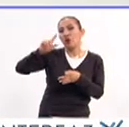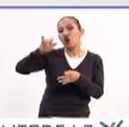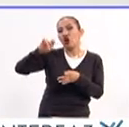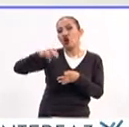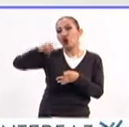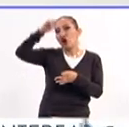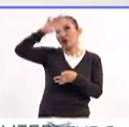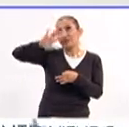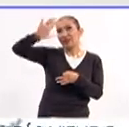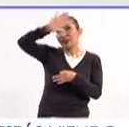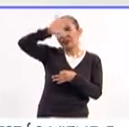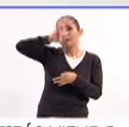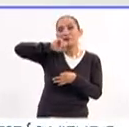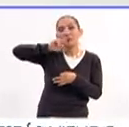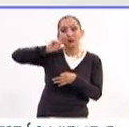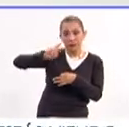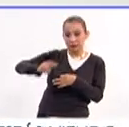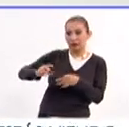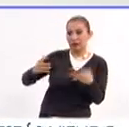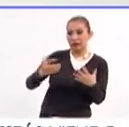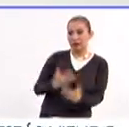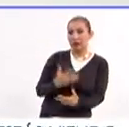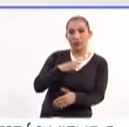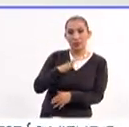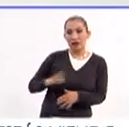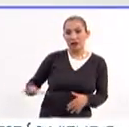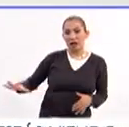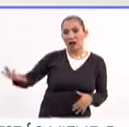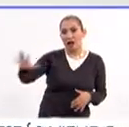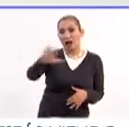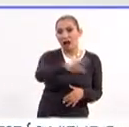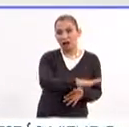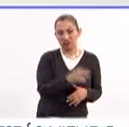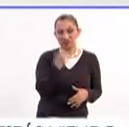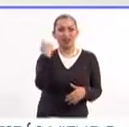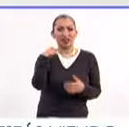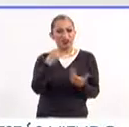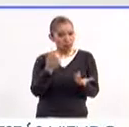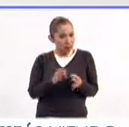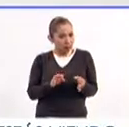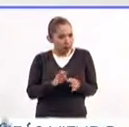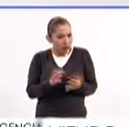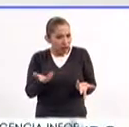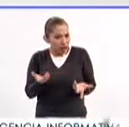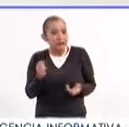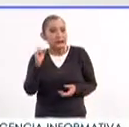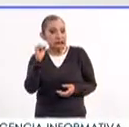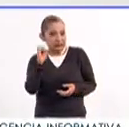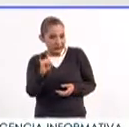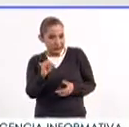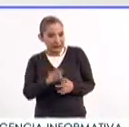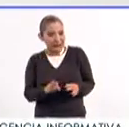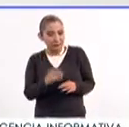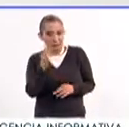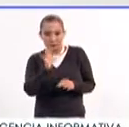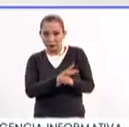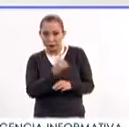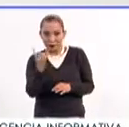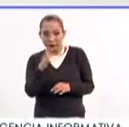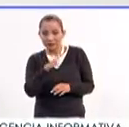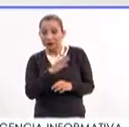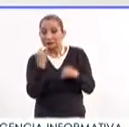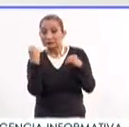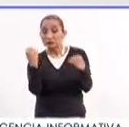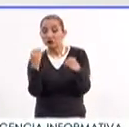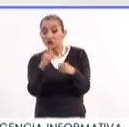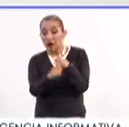Ártico, pero también se está empezando a ver a nivel general. Y me dirán, bueno, ¿y eso es muy importante? Pues sí, porque resulta que hay